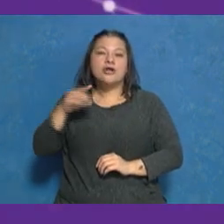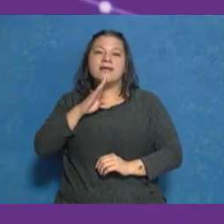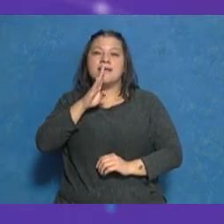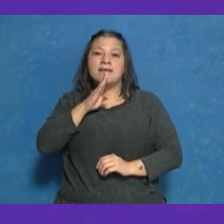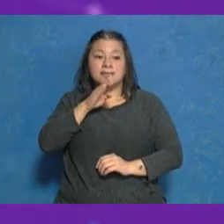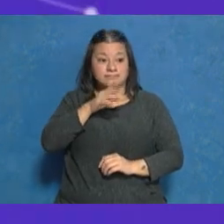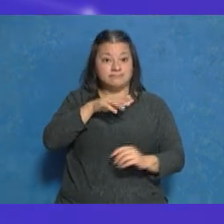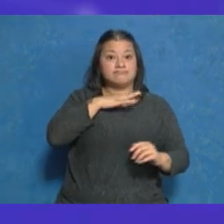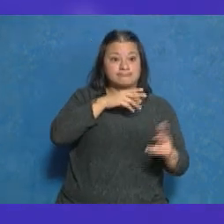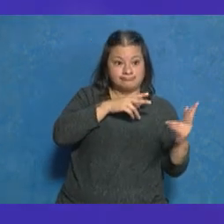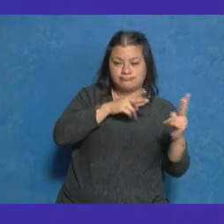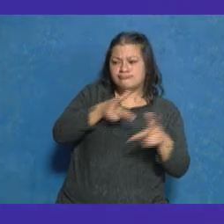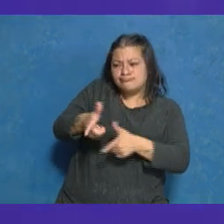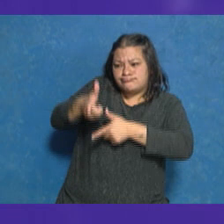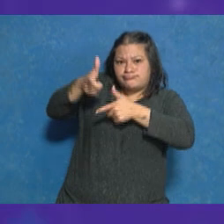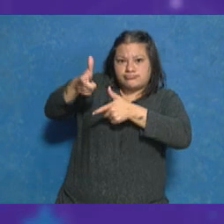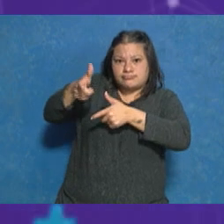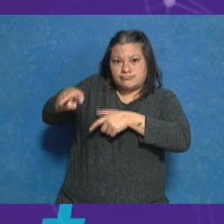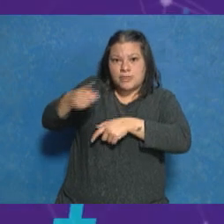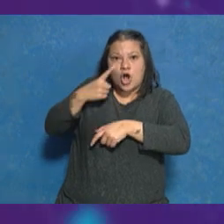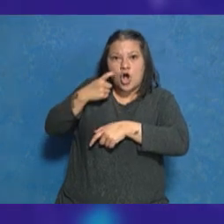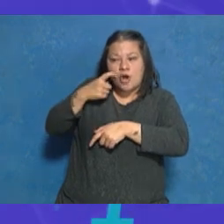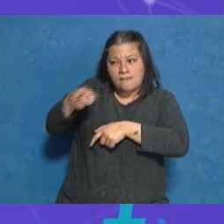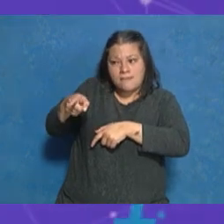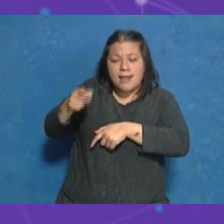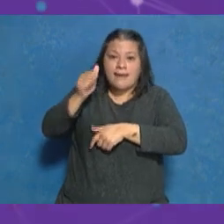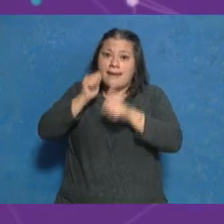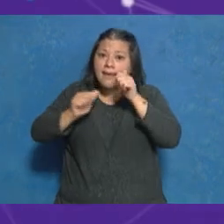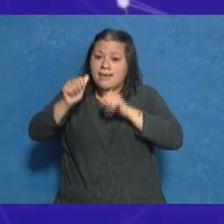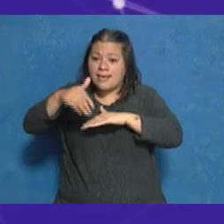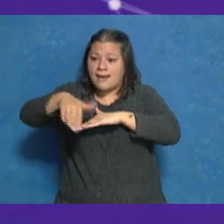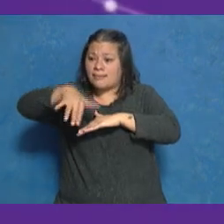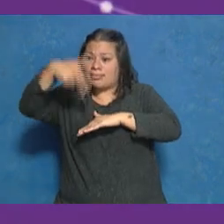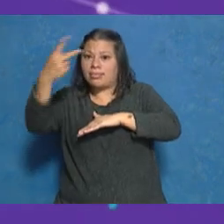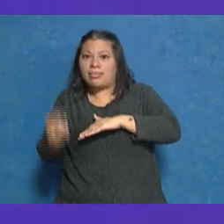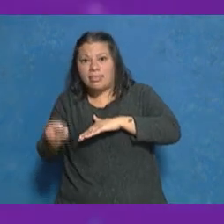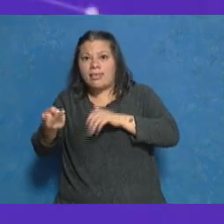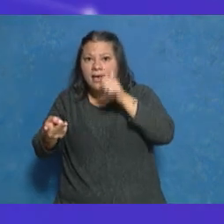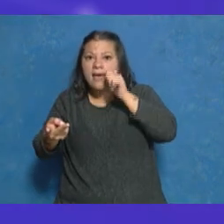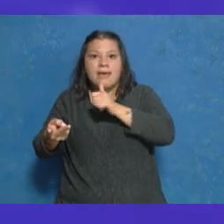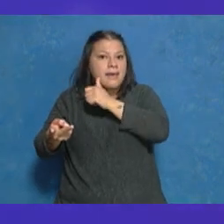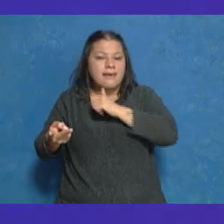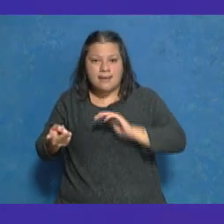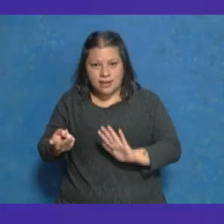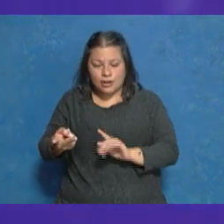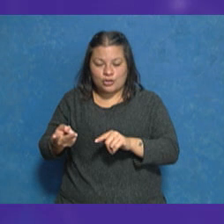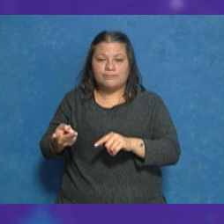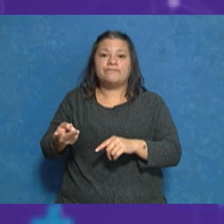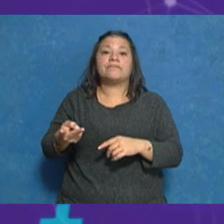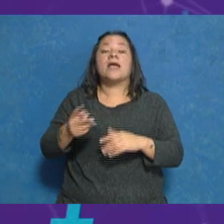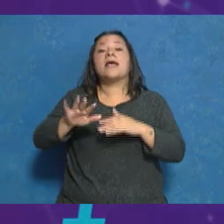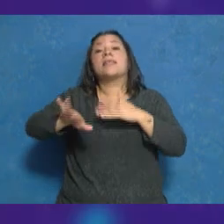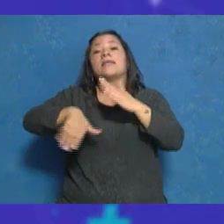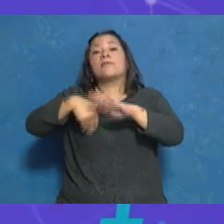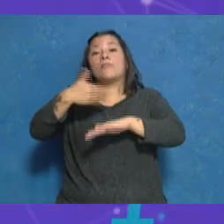un disparo de arma de fuego en contra del mismo, quien quedó herido en calle Los Álamos y Gutenberg de dicho departamento, para